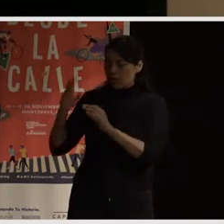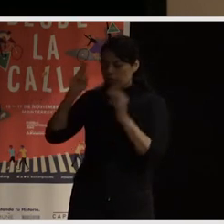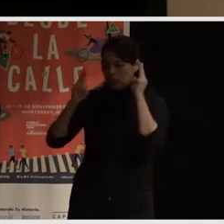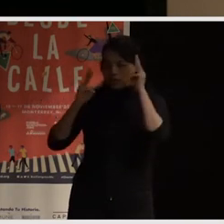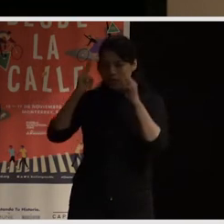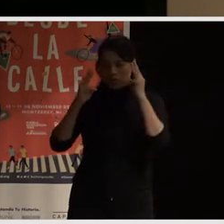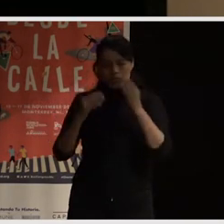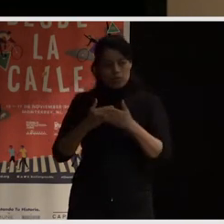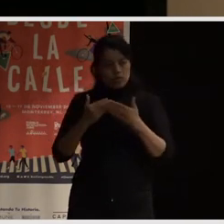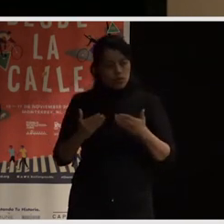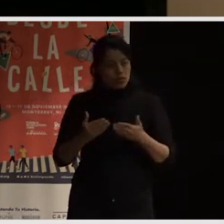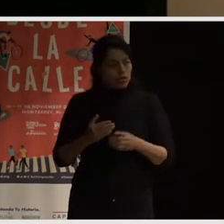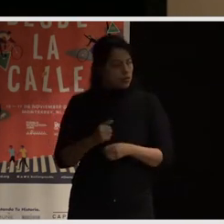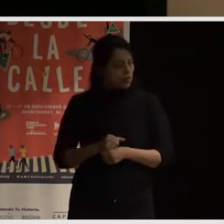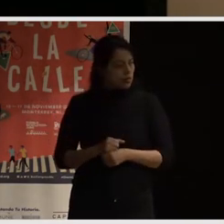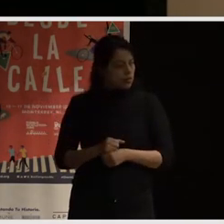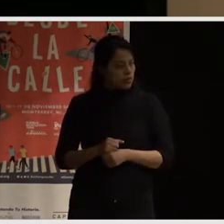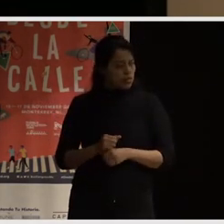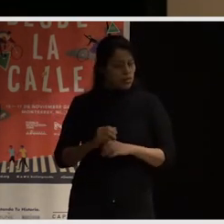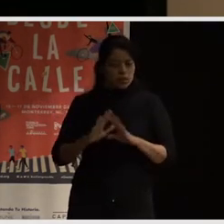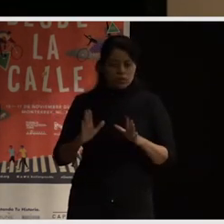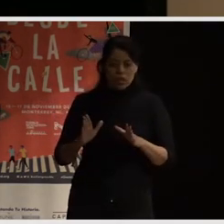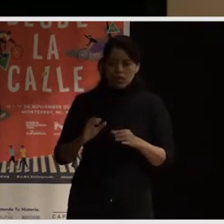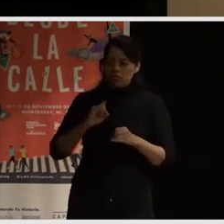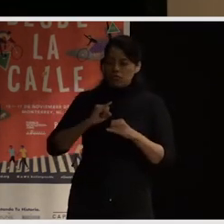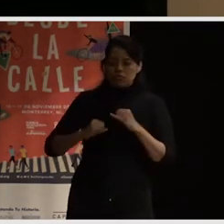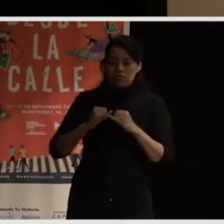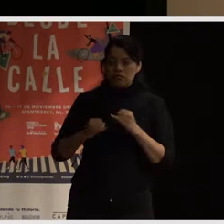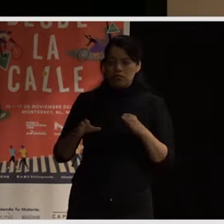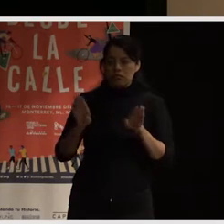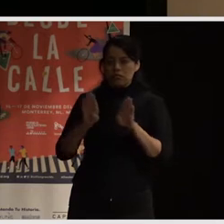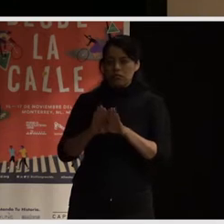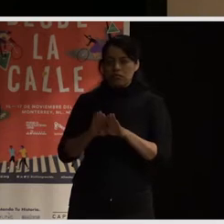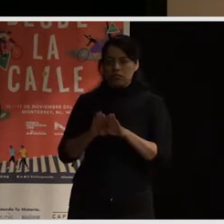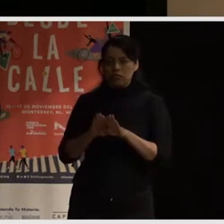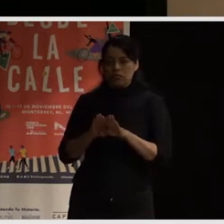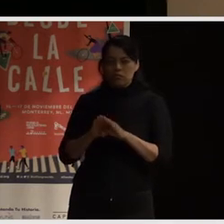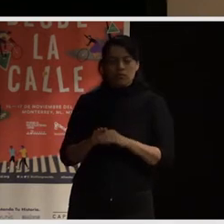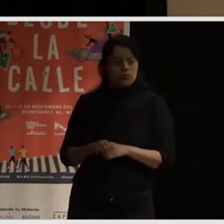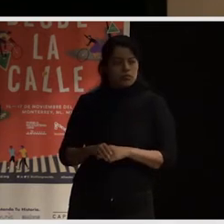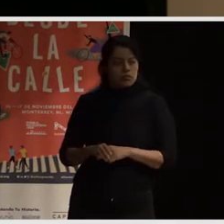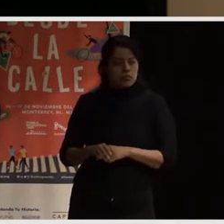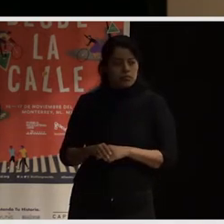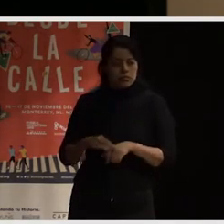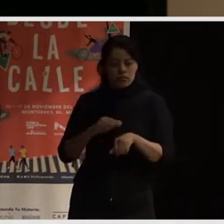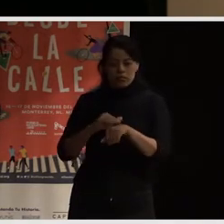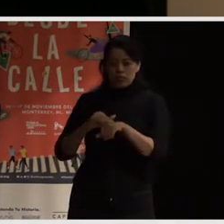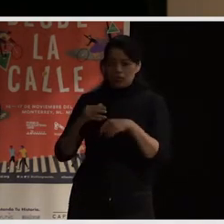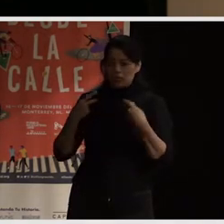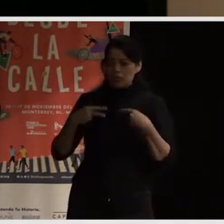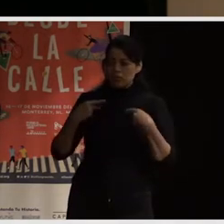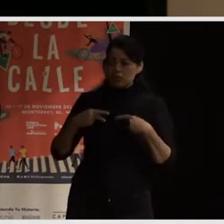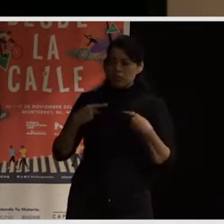llamó a este acto vamos a hacer el acto de clausura y llamaría a todas las voluntarias